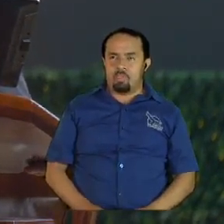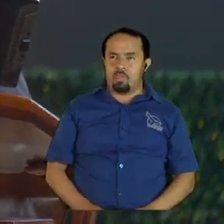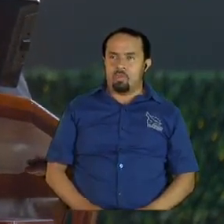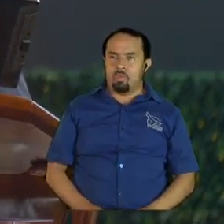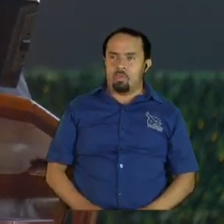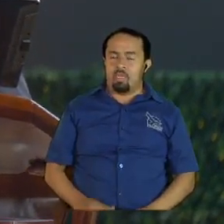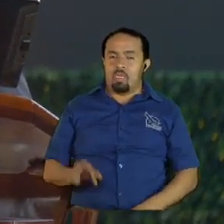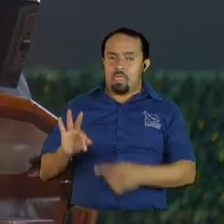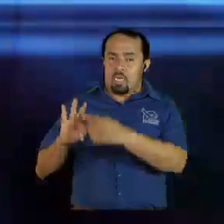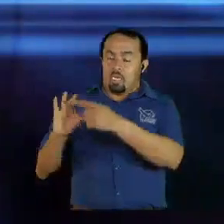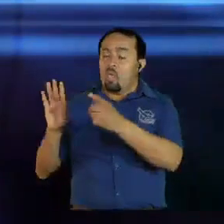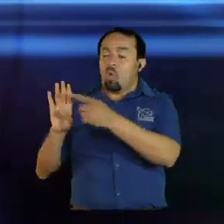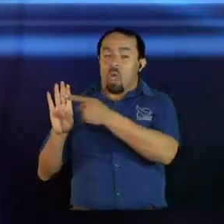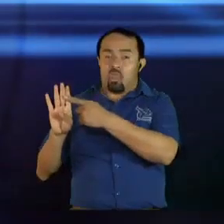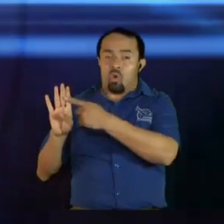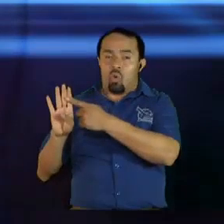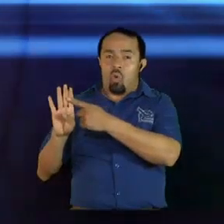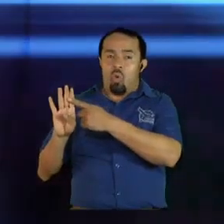Homicidios.